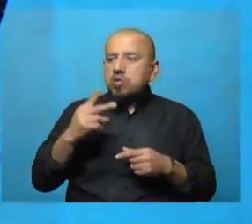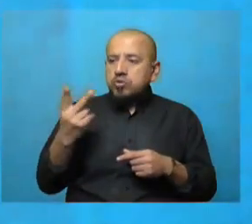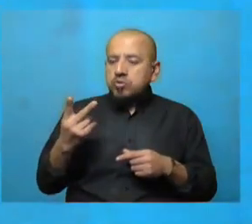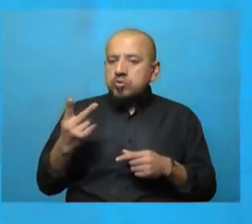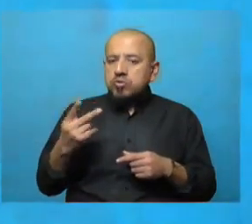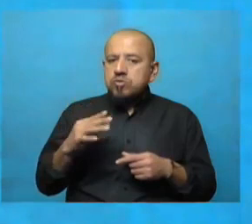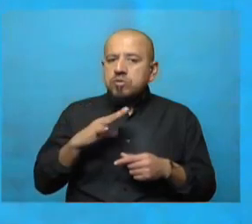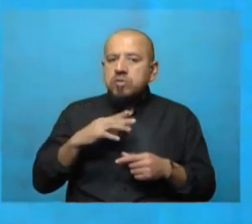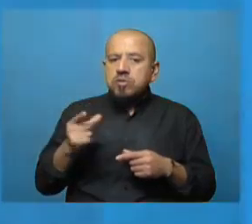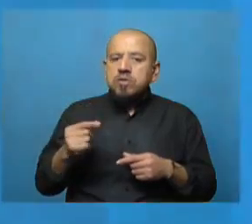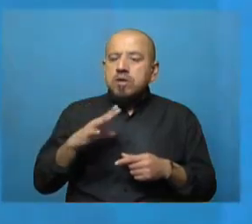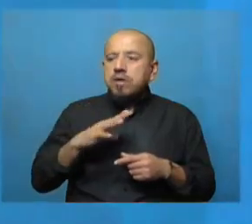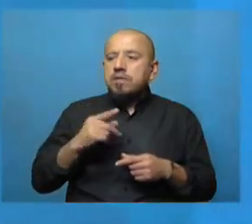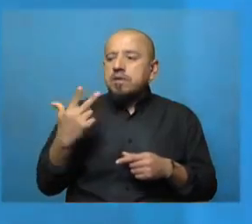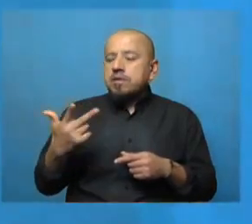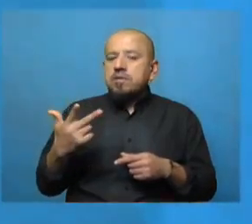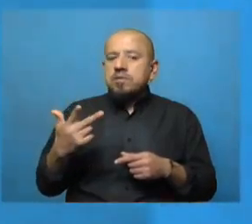o había abierto